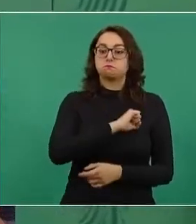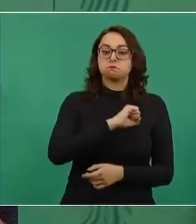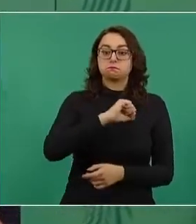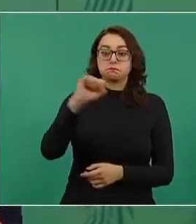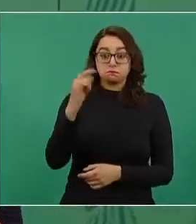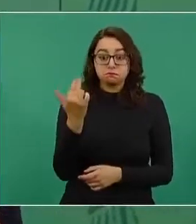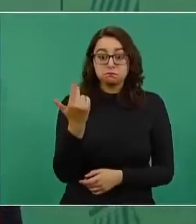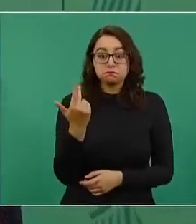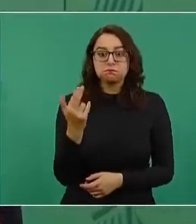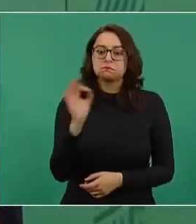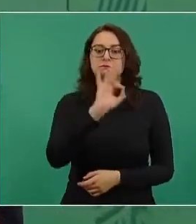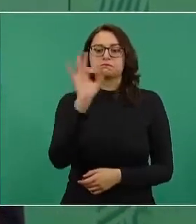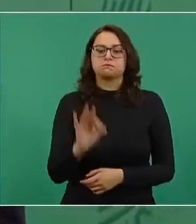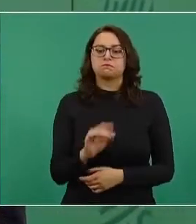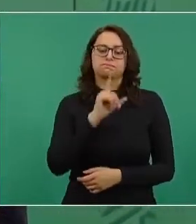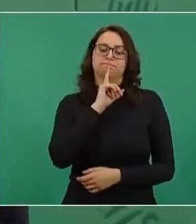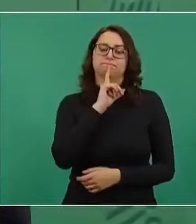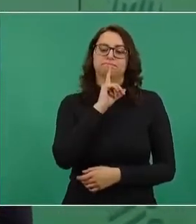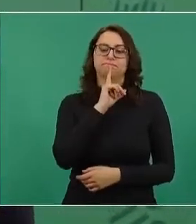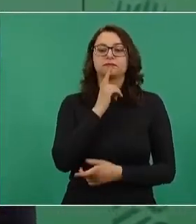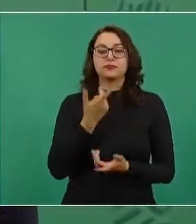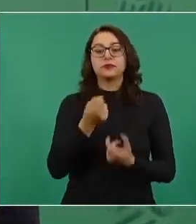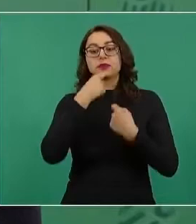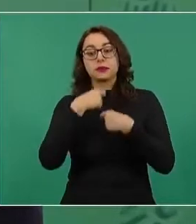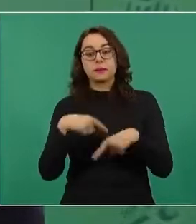Y lo mismo la luz.